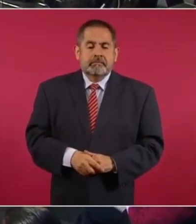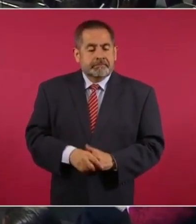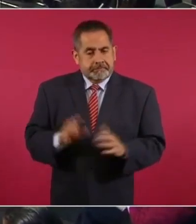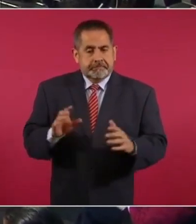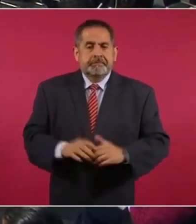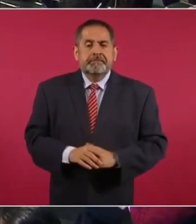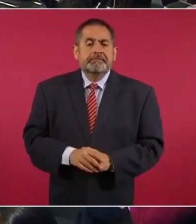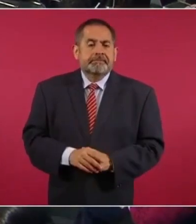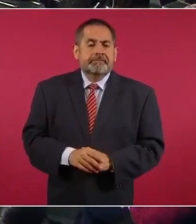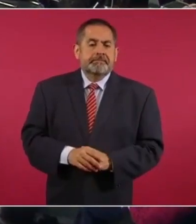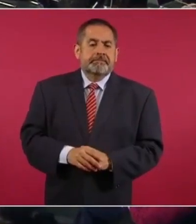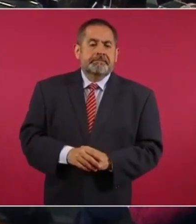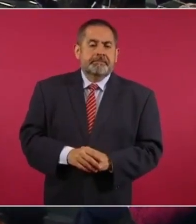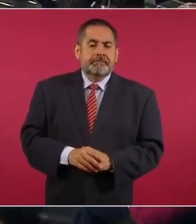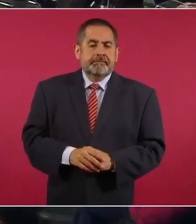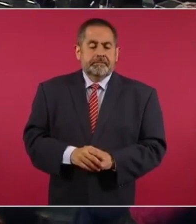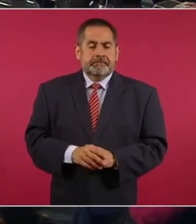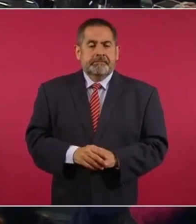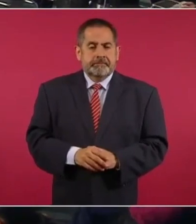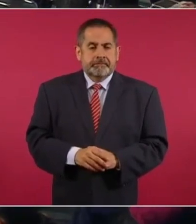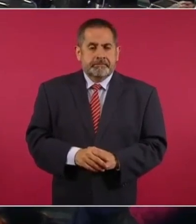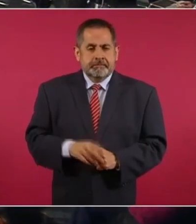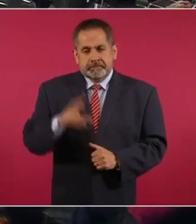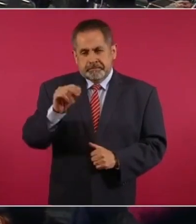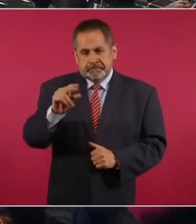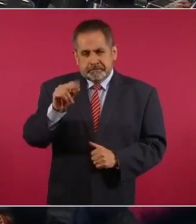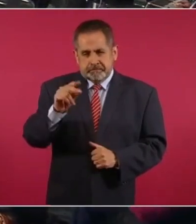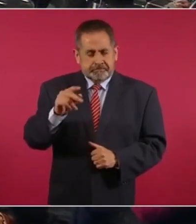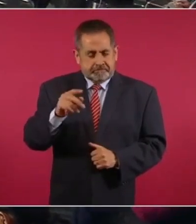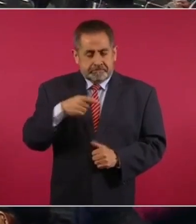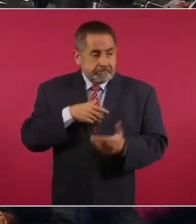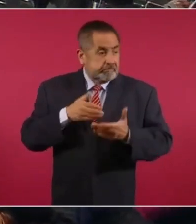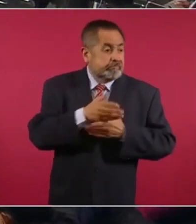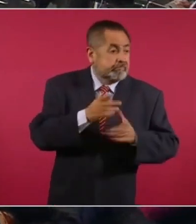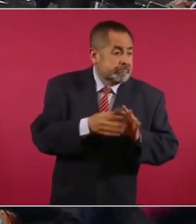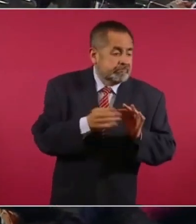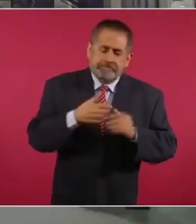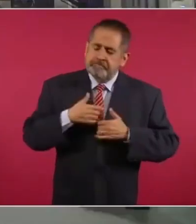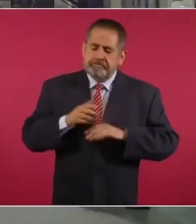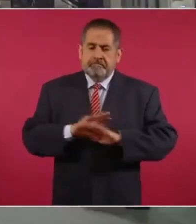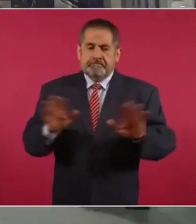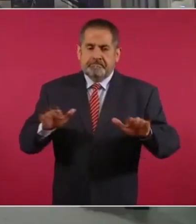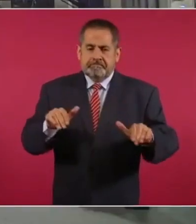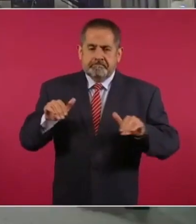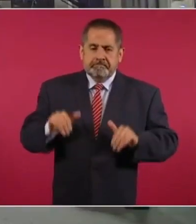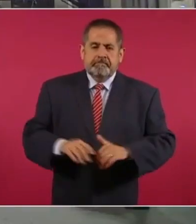Entonces, no nos metemos nosotros a eso.